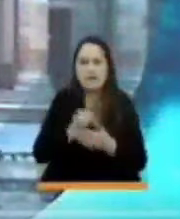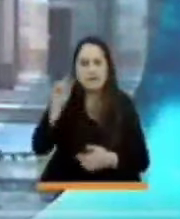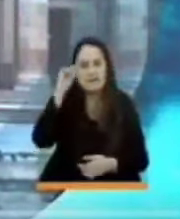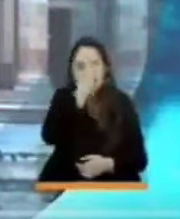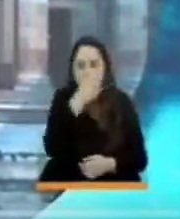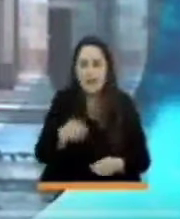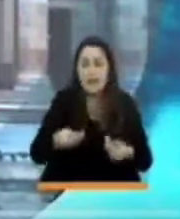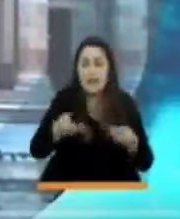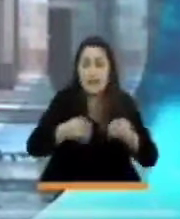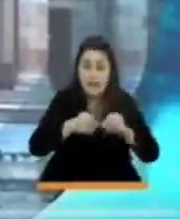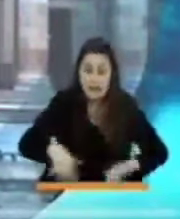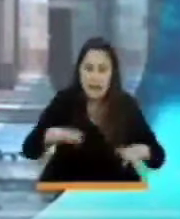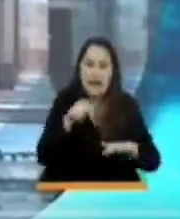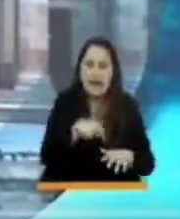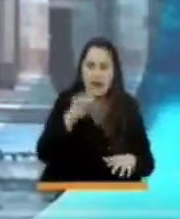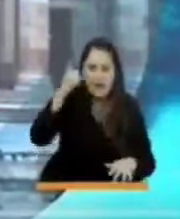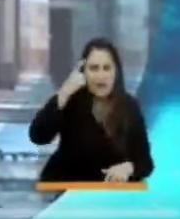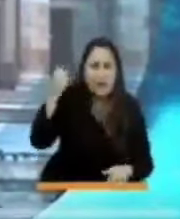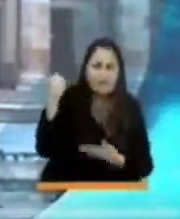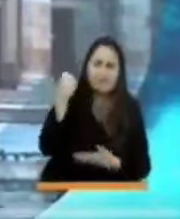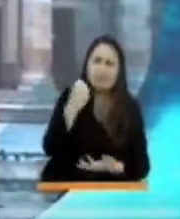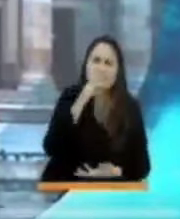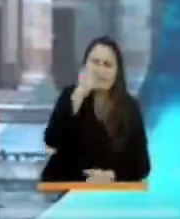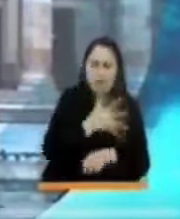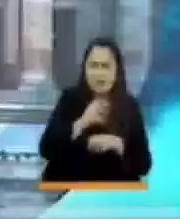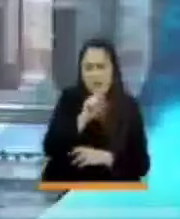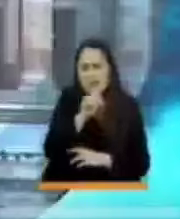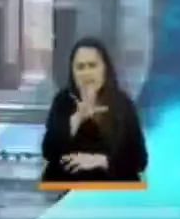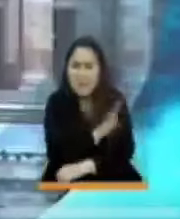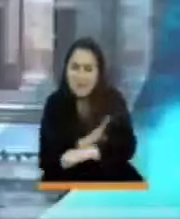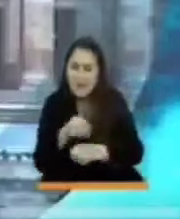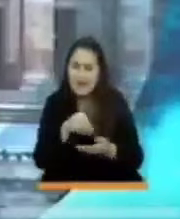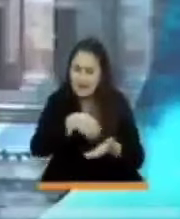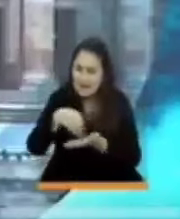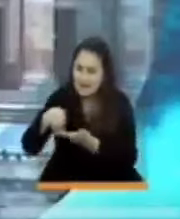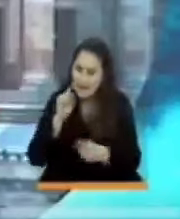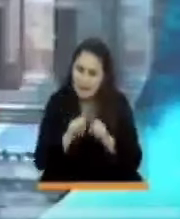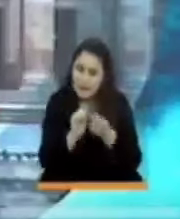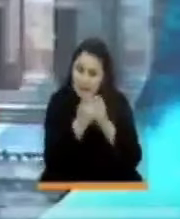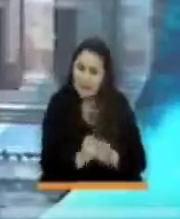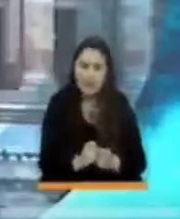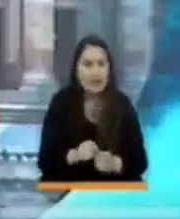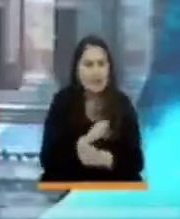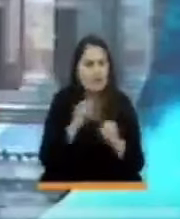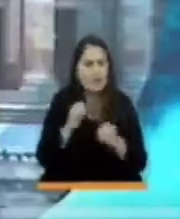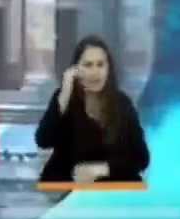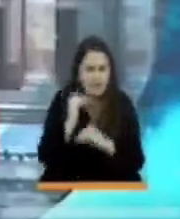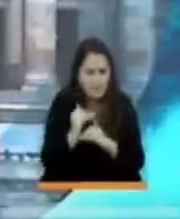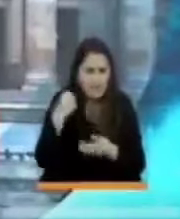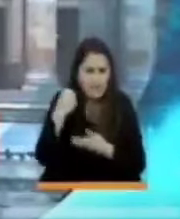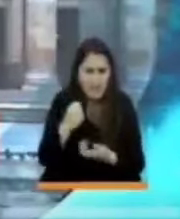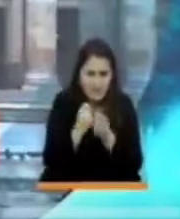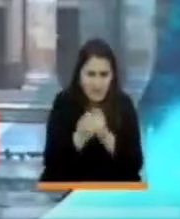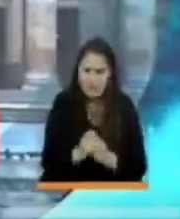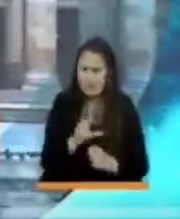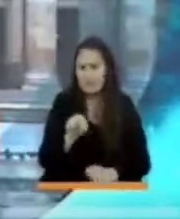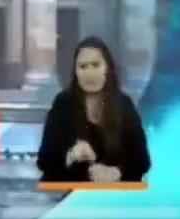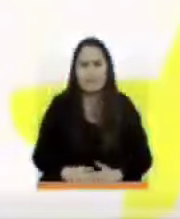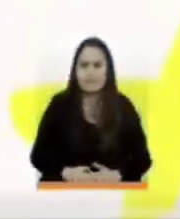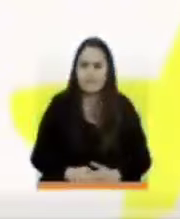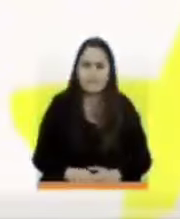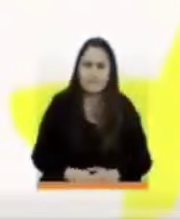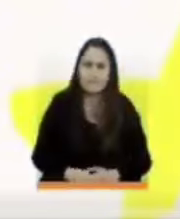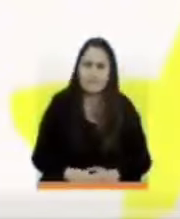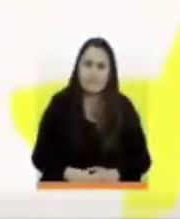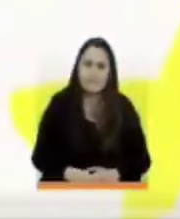Miranda, y de la cual el presidente Gustavo Petro ha criticado mucho en las últimas horas, y es sobre un presunto articulito que